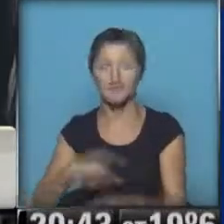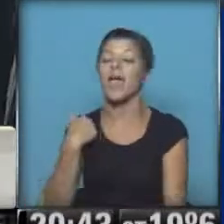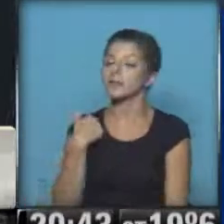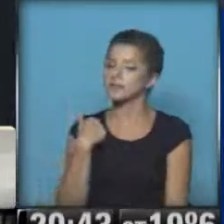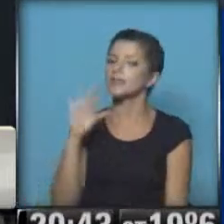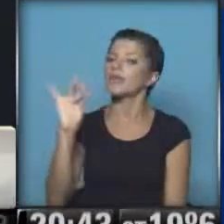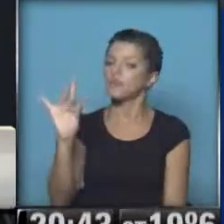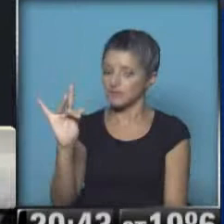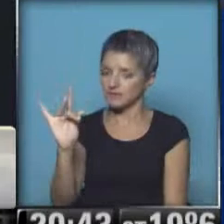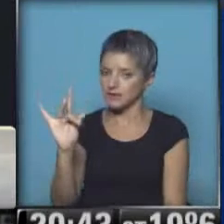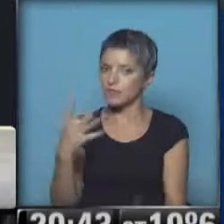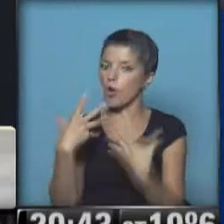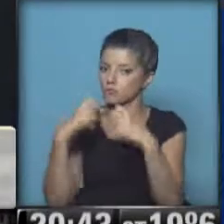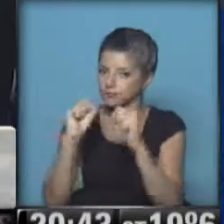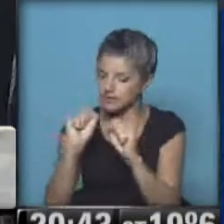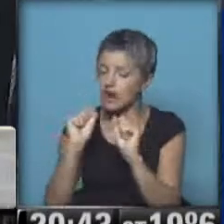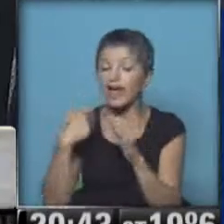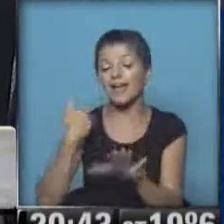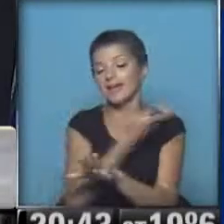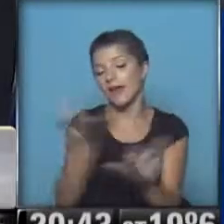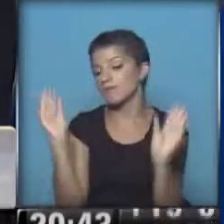difícil lograrlo. La mayoría